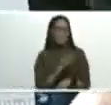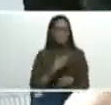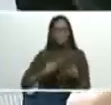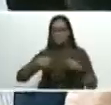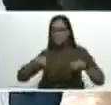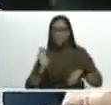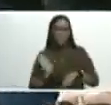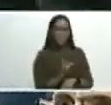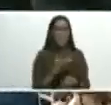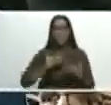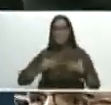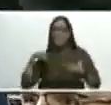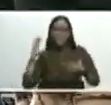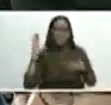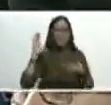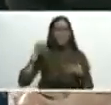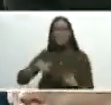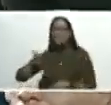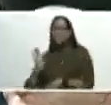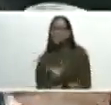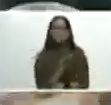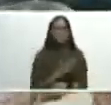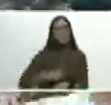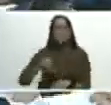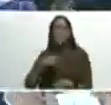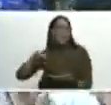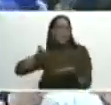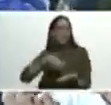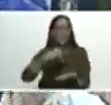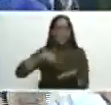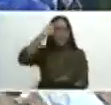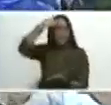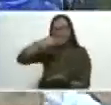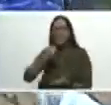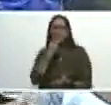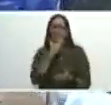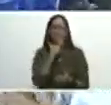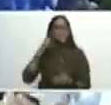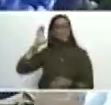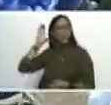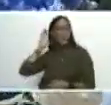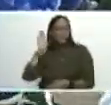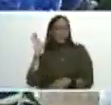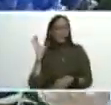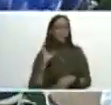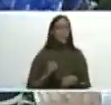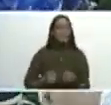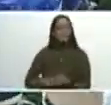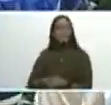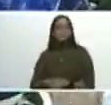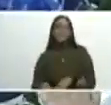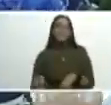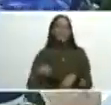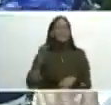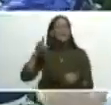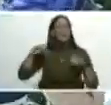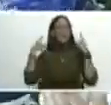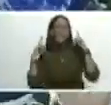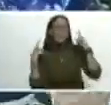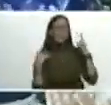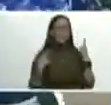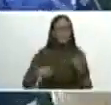quiero cantarle a mi país, quiero cantarle a la Guaira, bueno, donde yo nací. Con tu lindo pecho